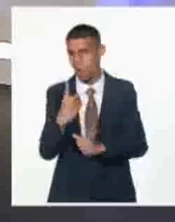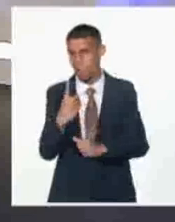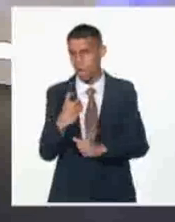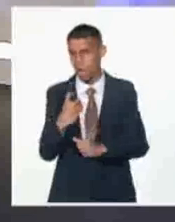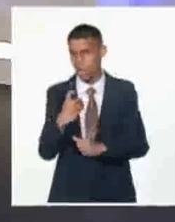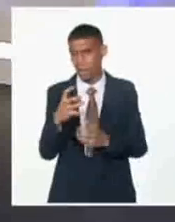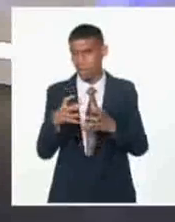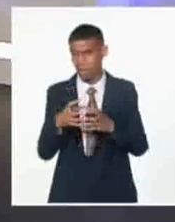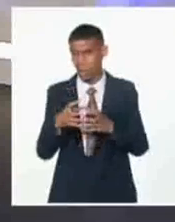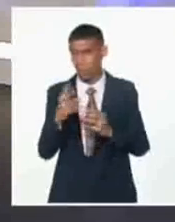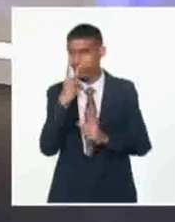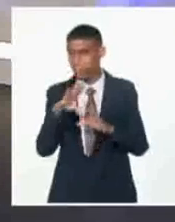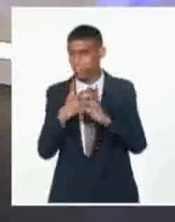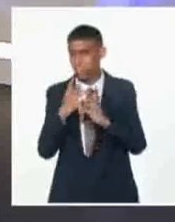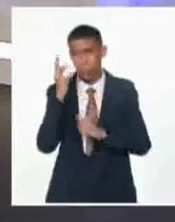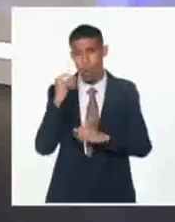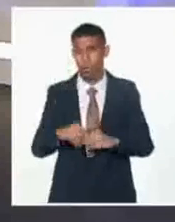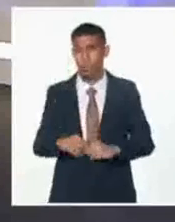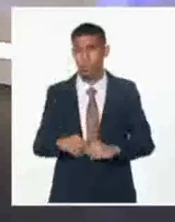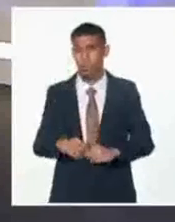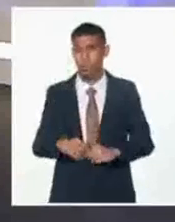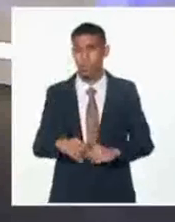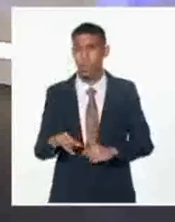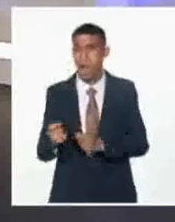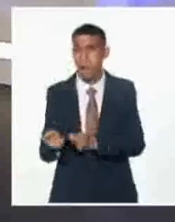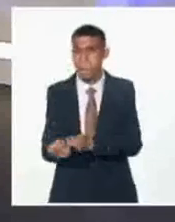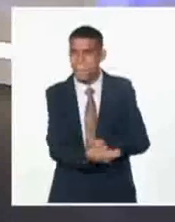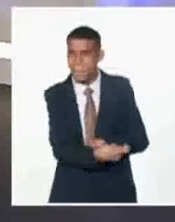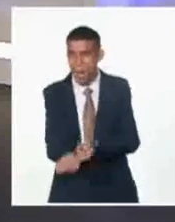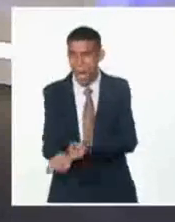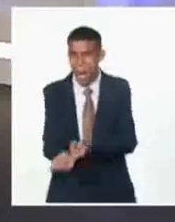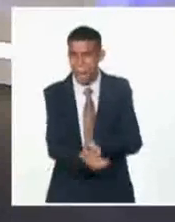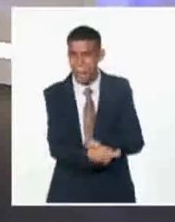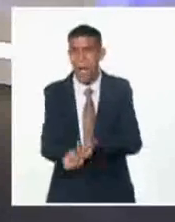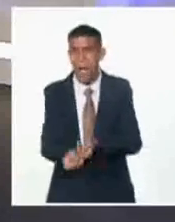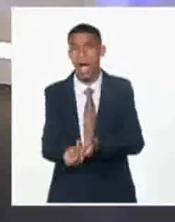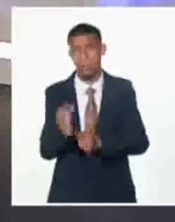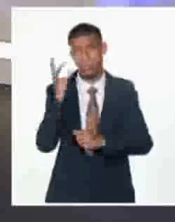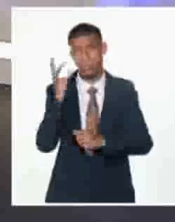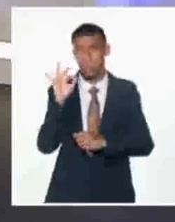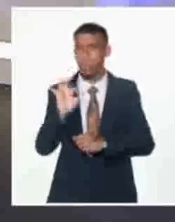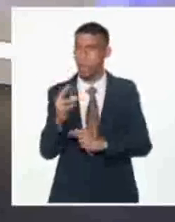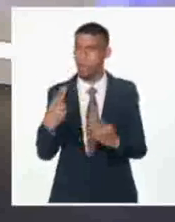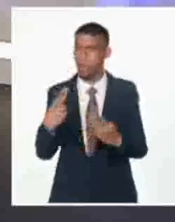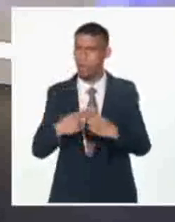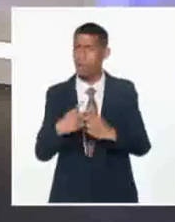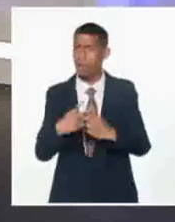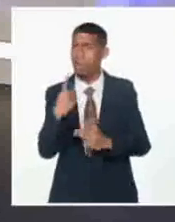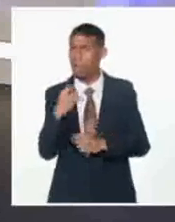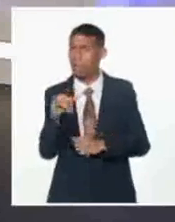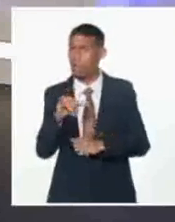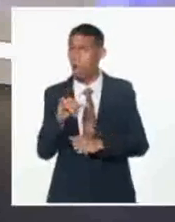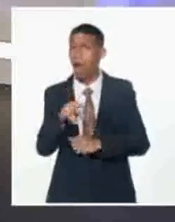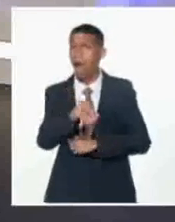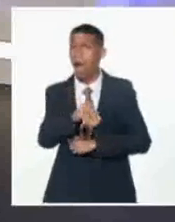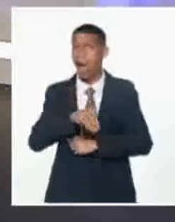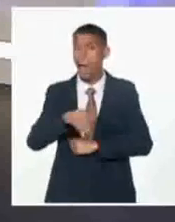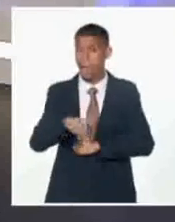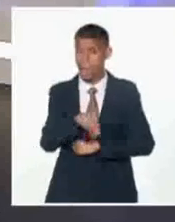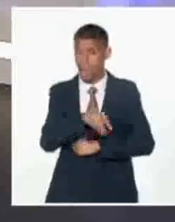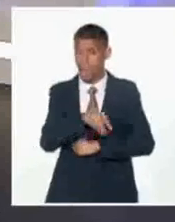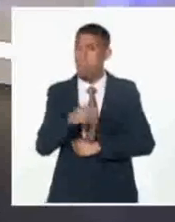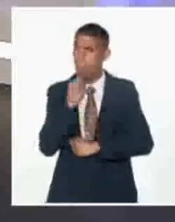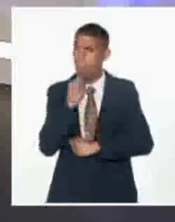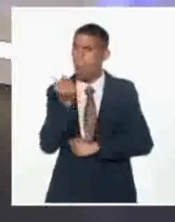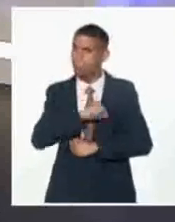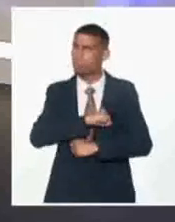a la super ronda. El hockey femenino mañana discute la medalla de oro. Tenemos el ajedrez, una cuarteta también que es de armas tomar